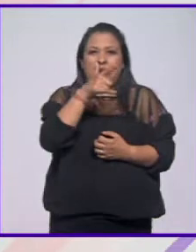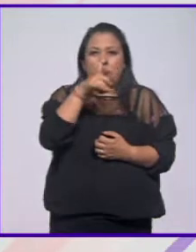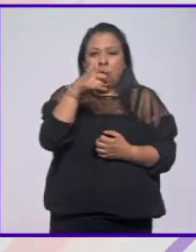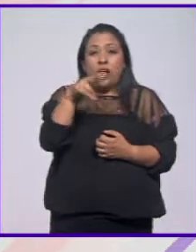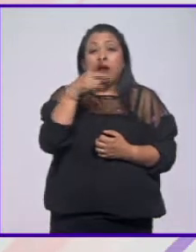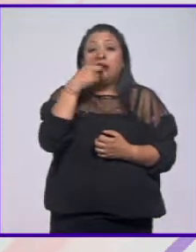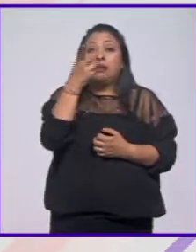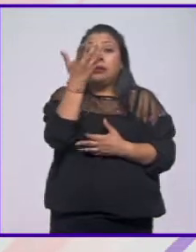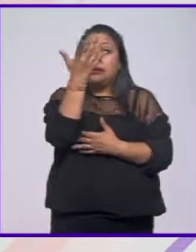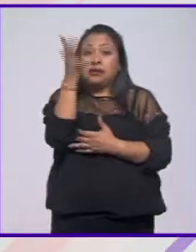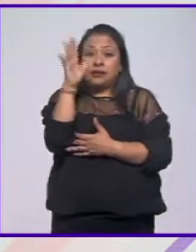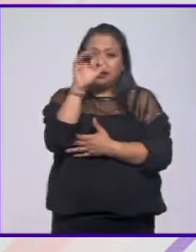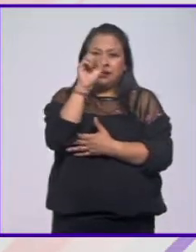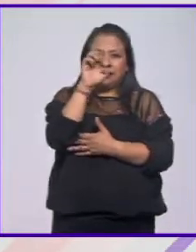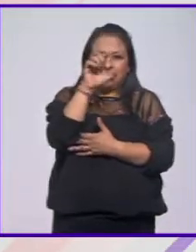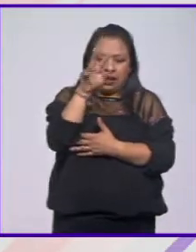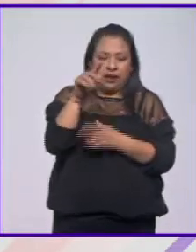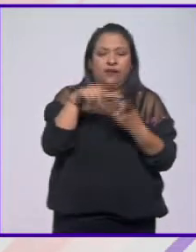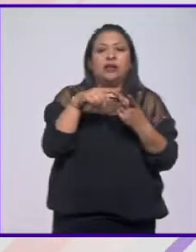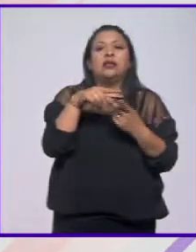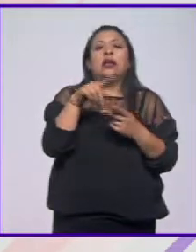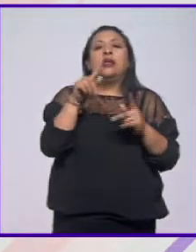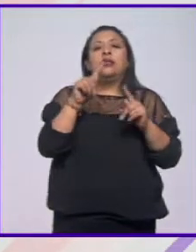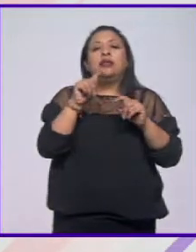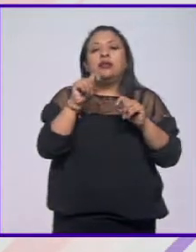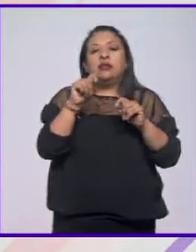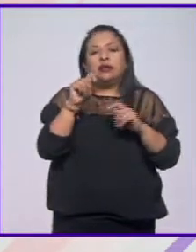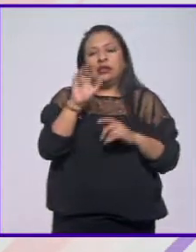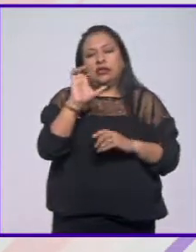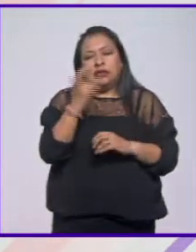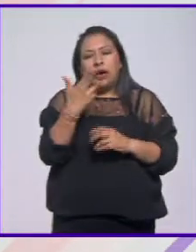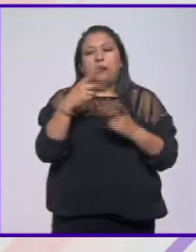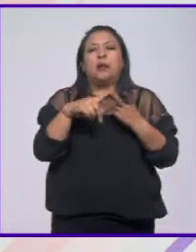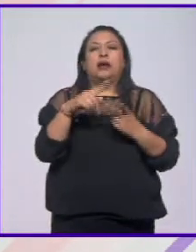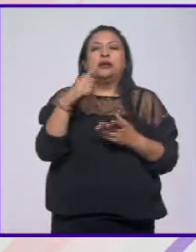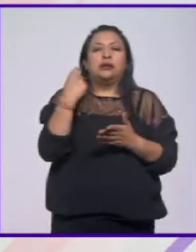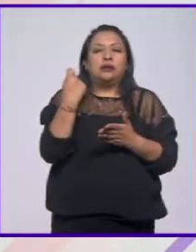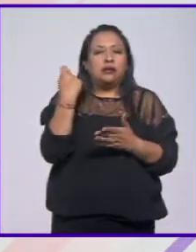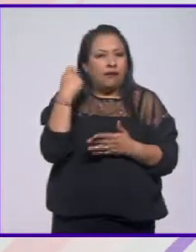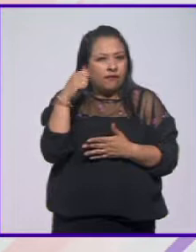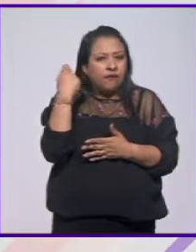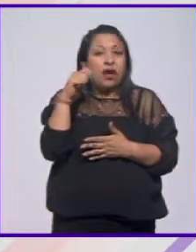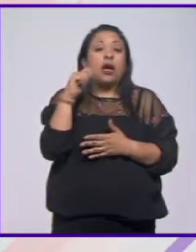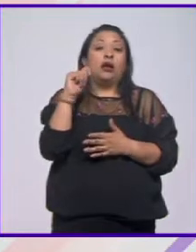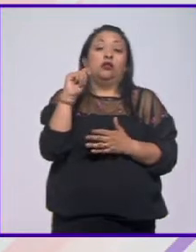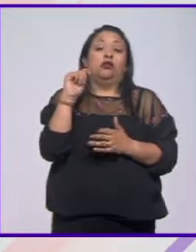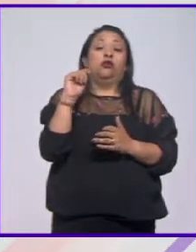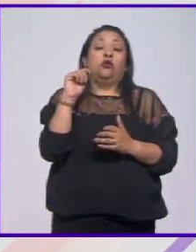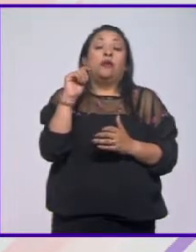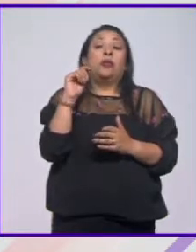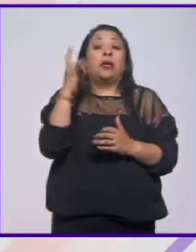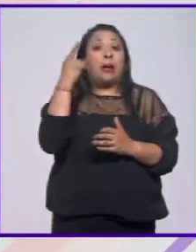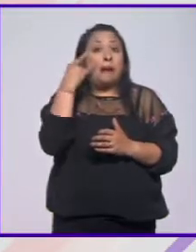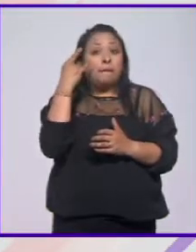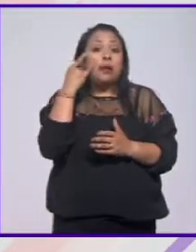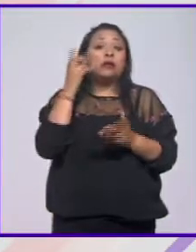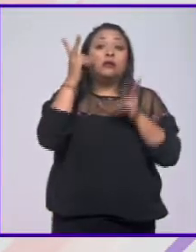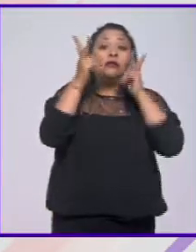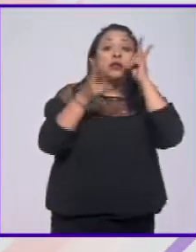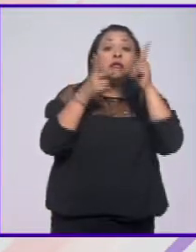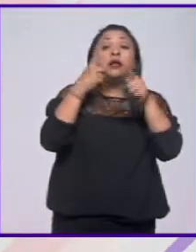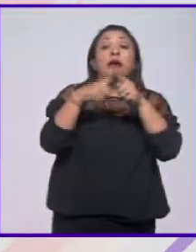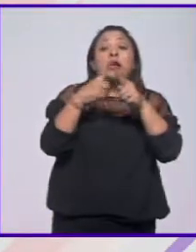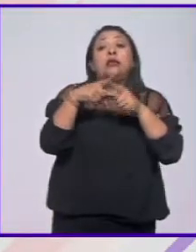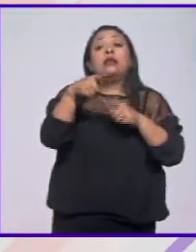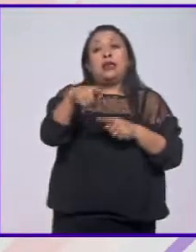las selvas de Tabasco, de Chiapas, de Campeche eran lugares que eran visitados por los mexicas o por sus